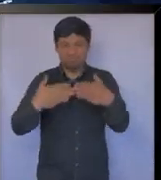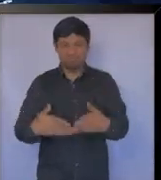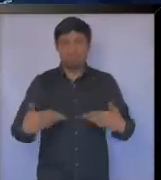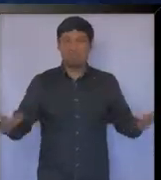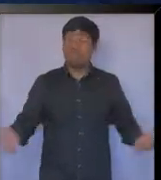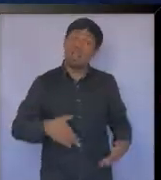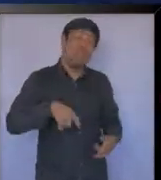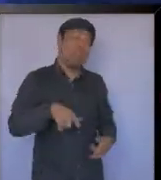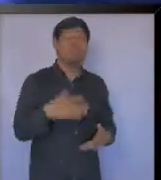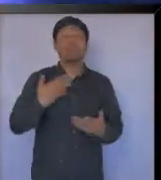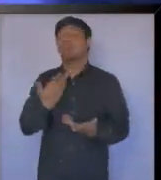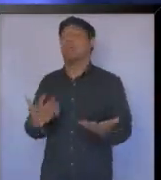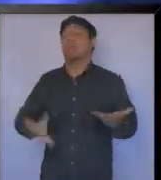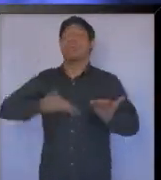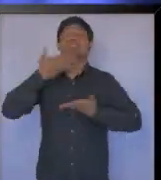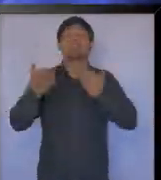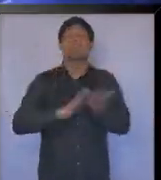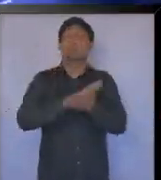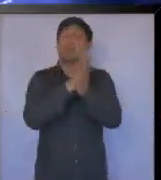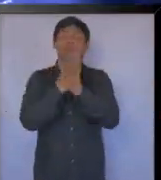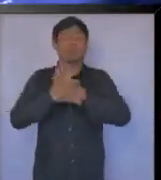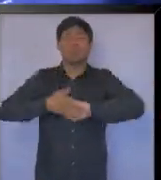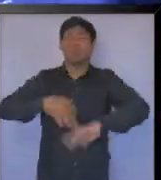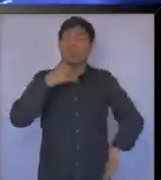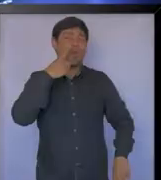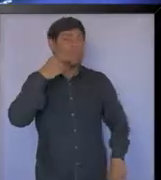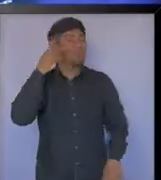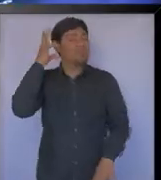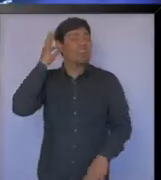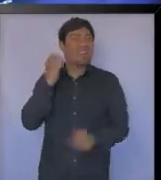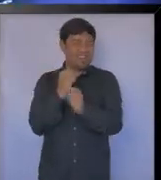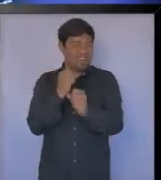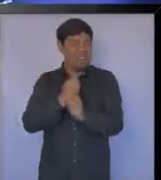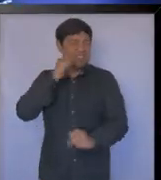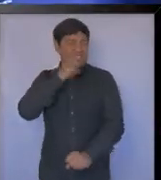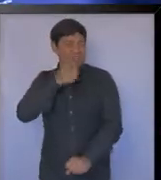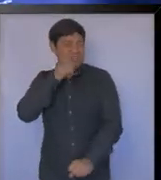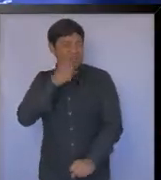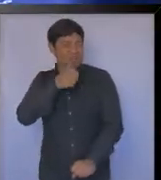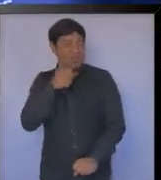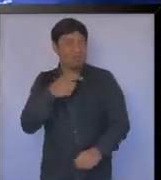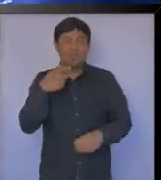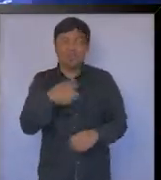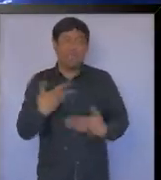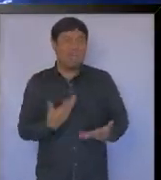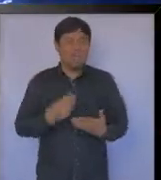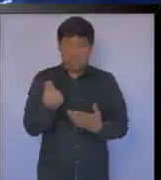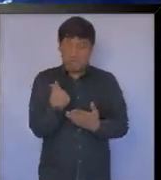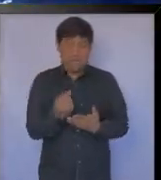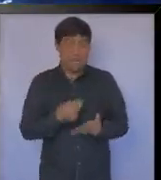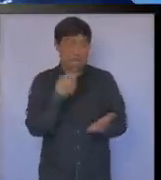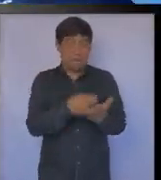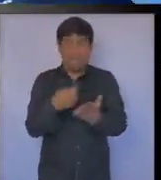Para todos los hombres y mujeres que trabajan en el mar día a día para dar el sustento a su familia. ¡Eso